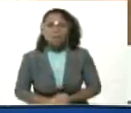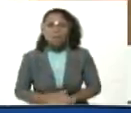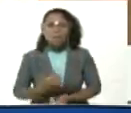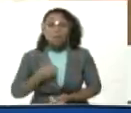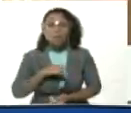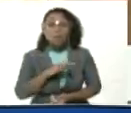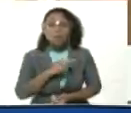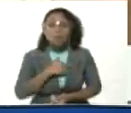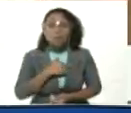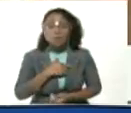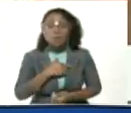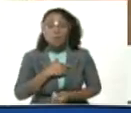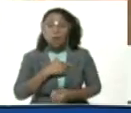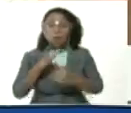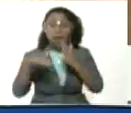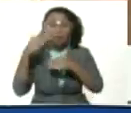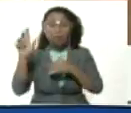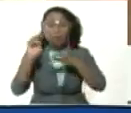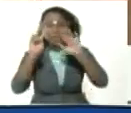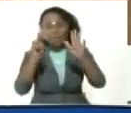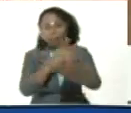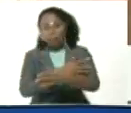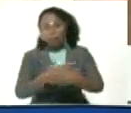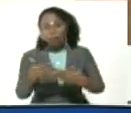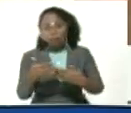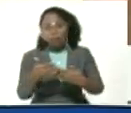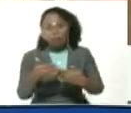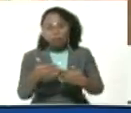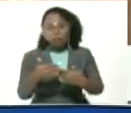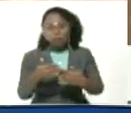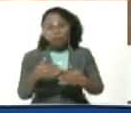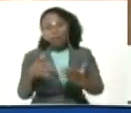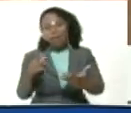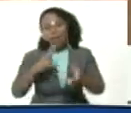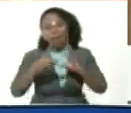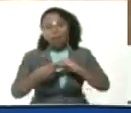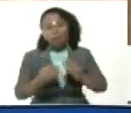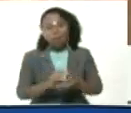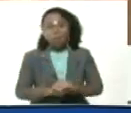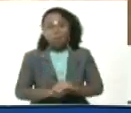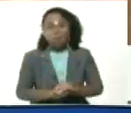Nosotros traíamos del exterior 7 millones de CLAP, 6 millones de CLAP.